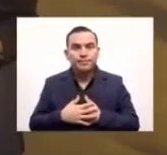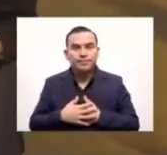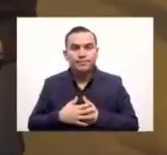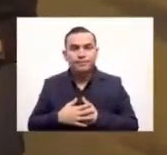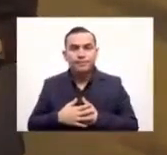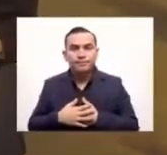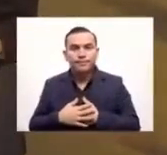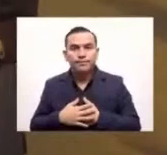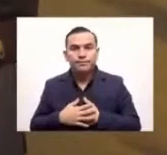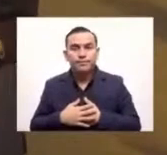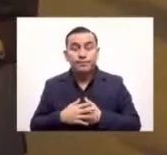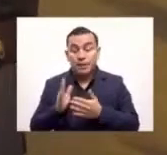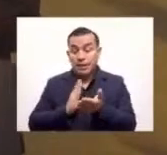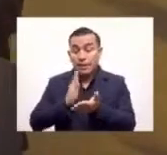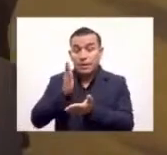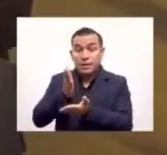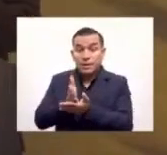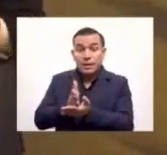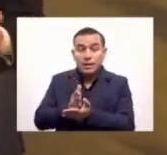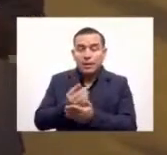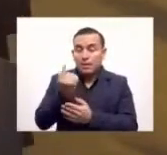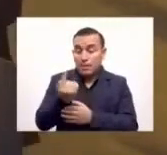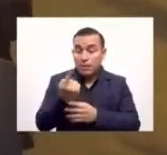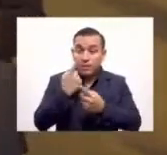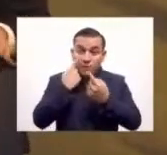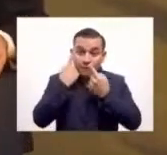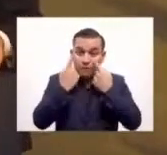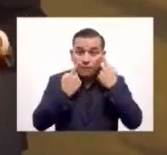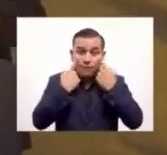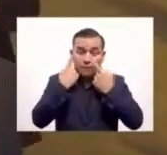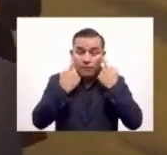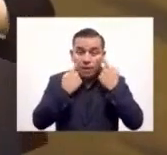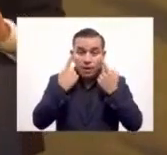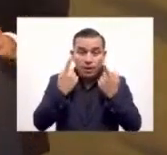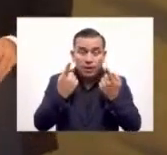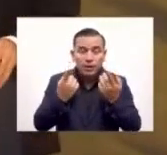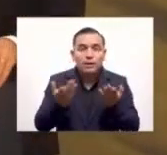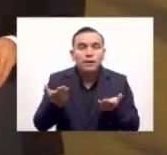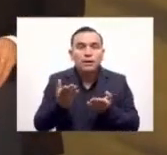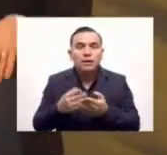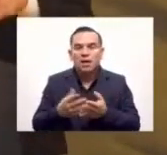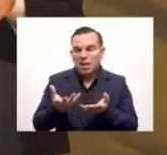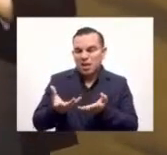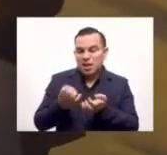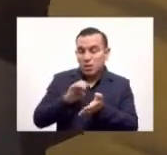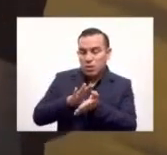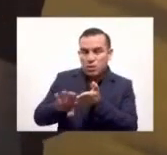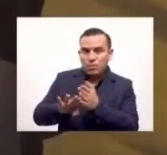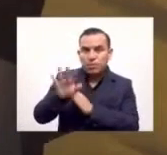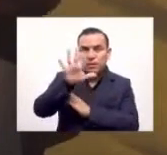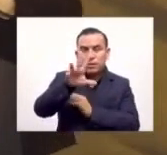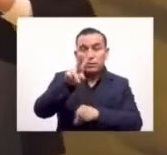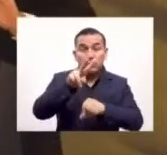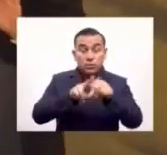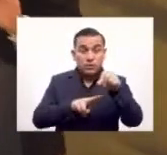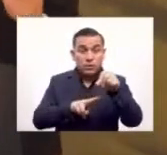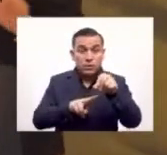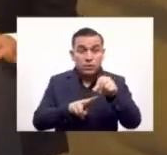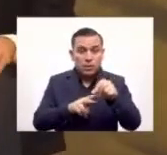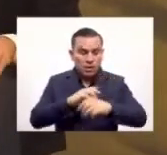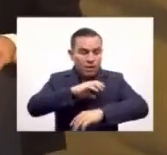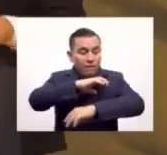para crear un producto, para crear una empresa, para crear una aplicación, para meterte en el ecosistema